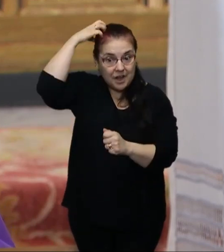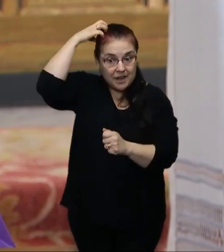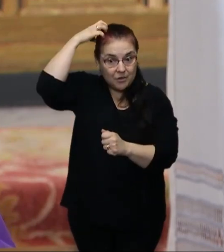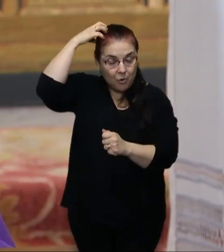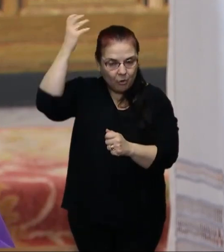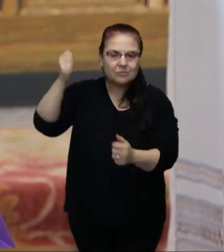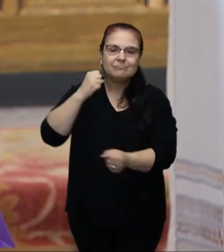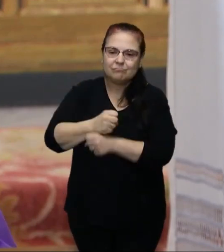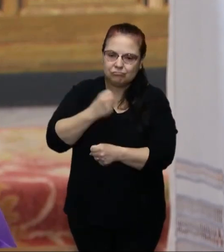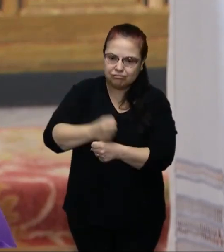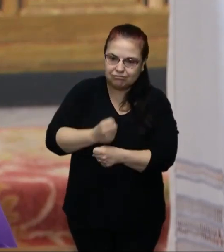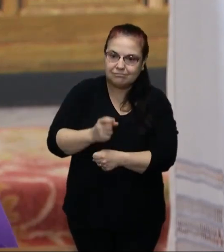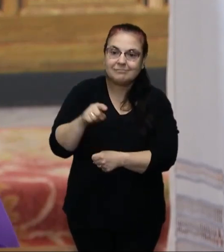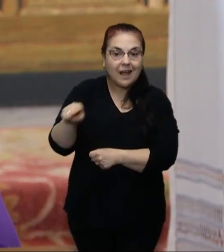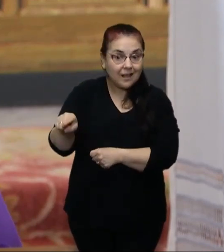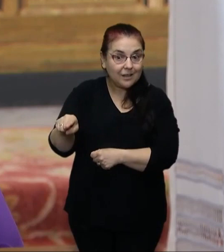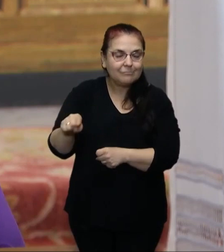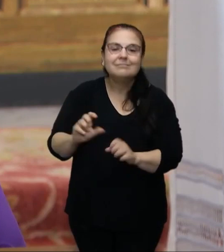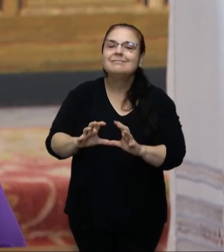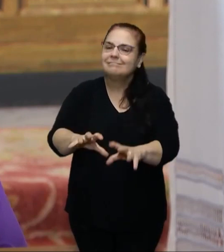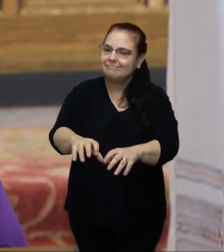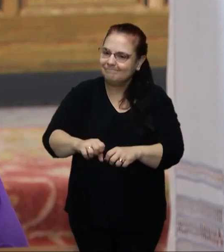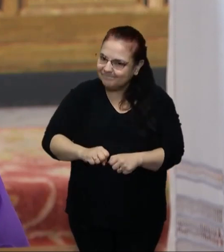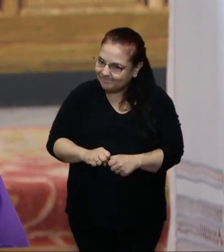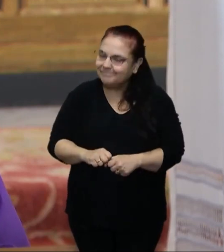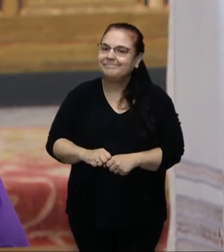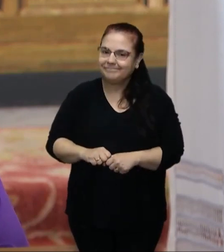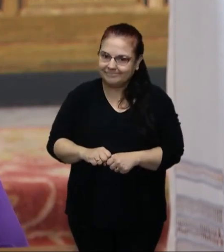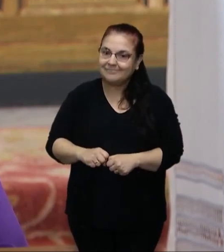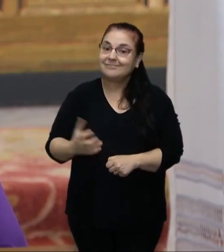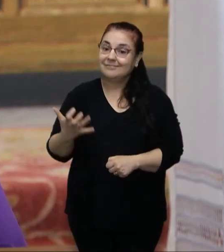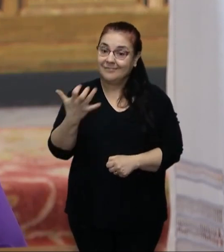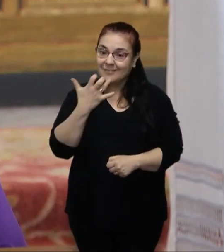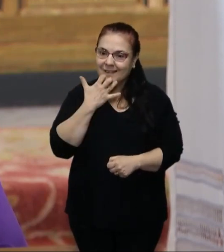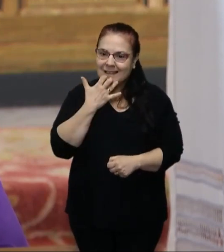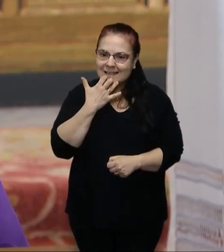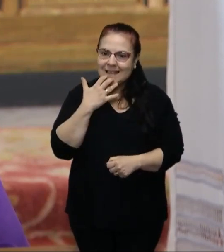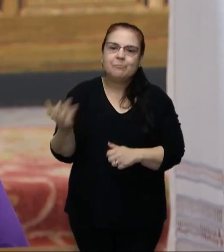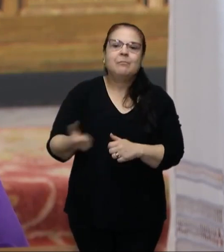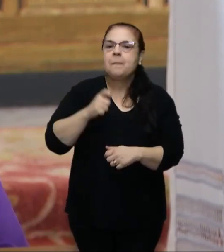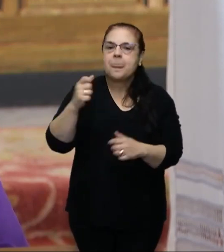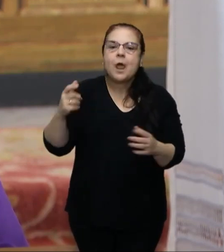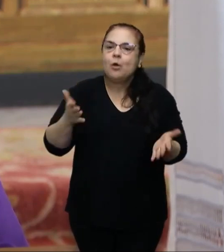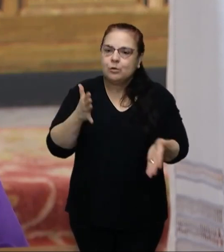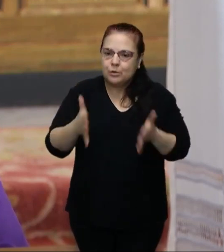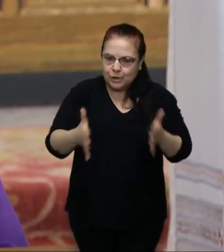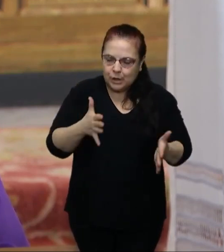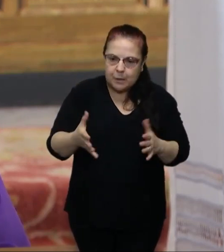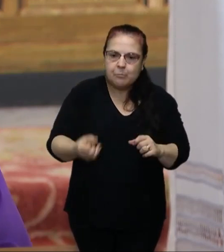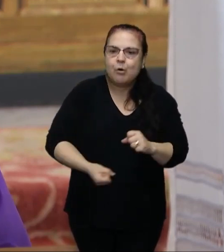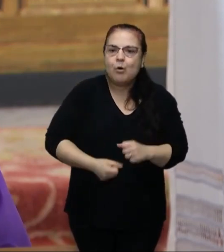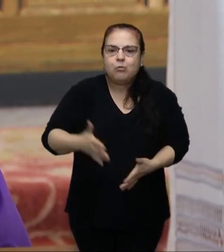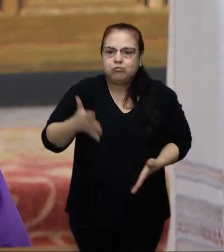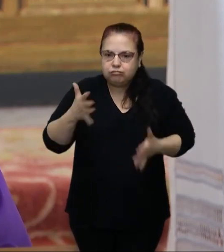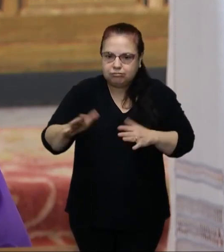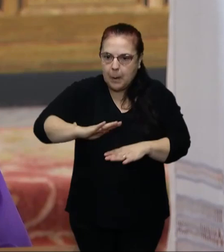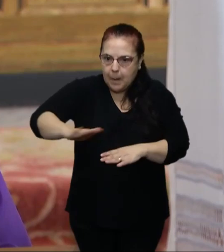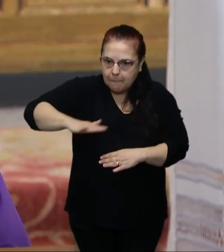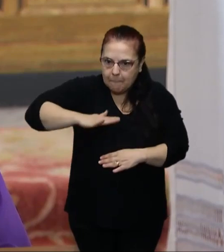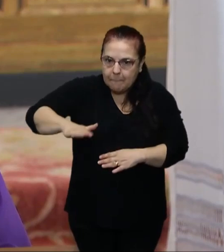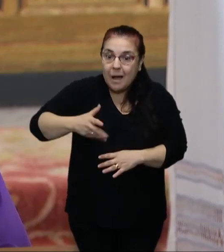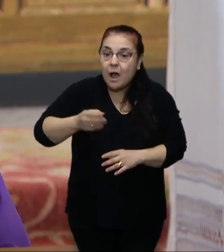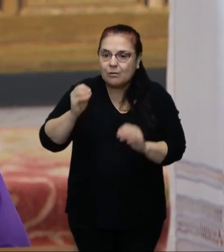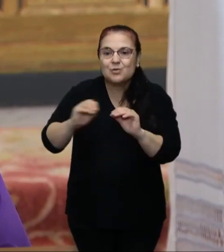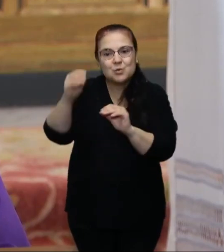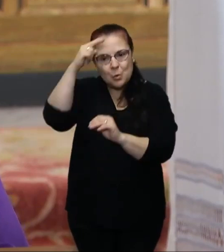va a estar en condiciones de recibir, cuando hay época de carestía, a sus hermanos, incluso a su